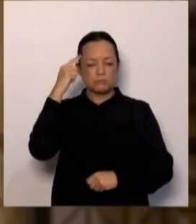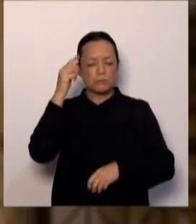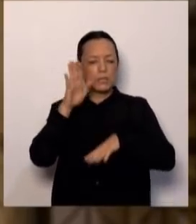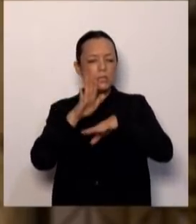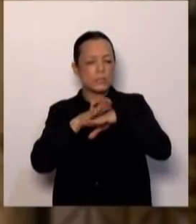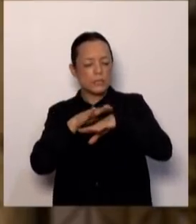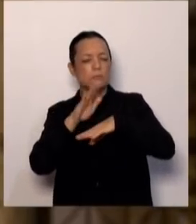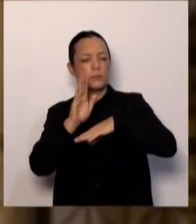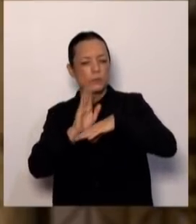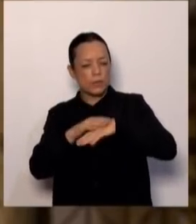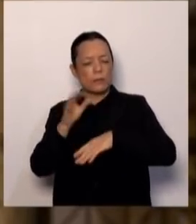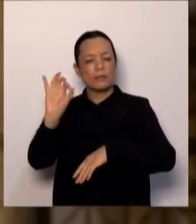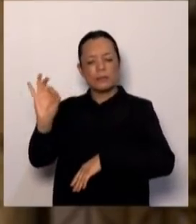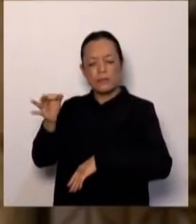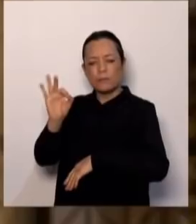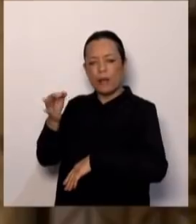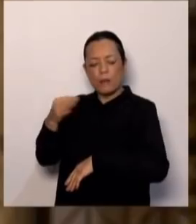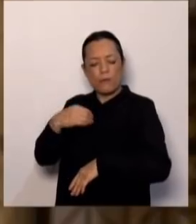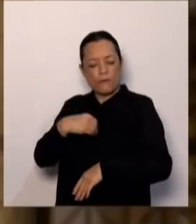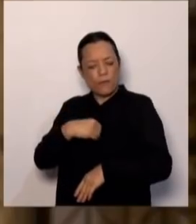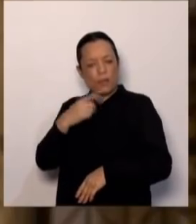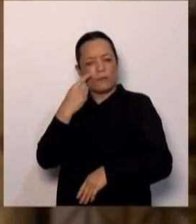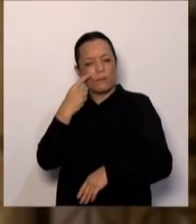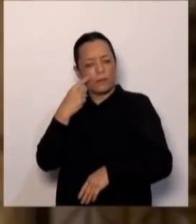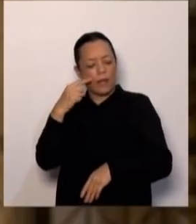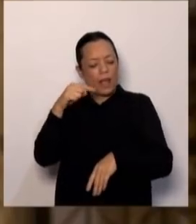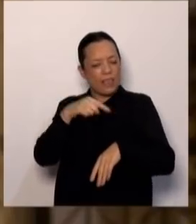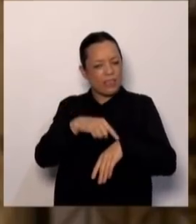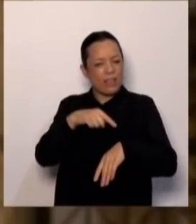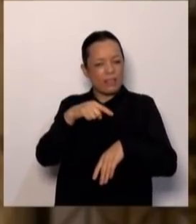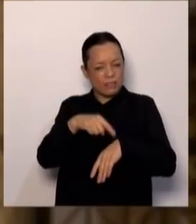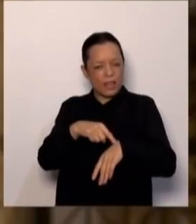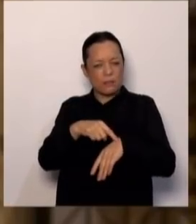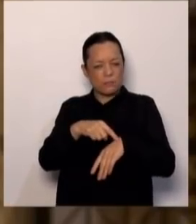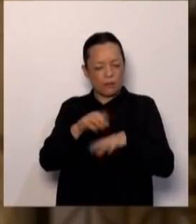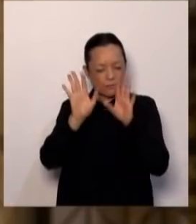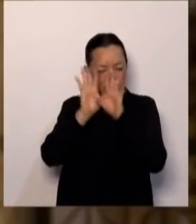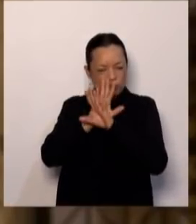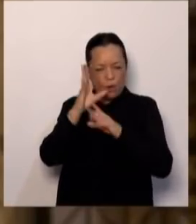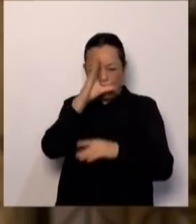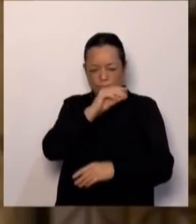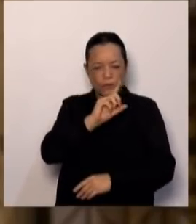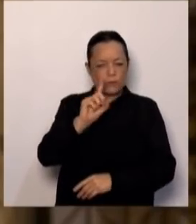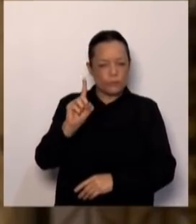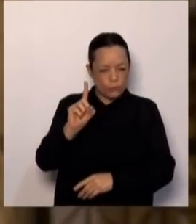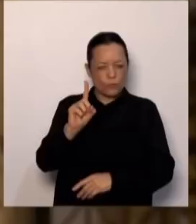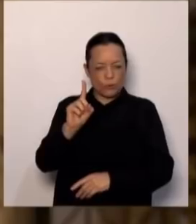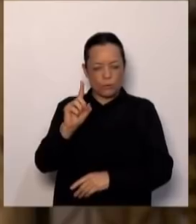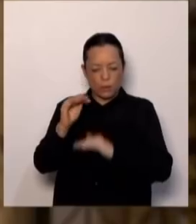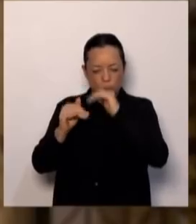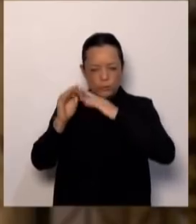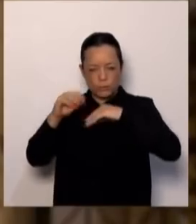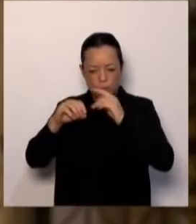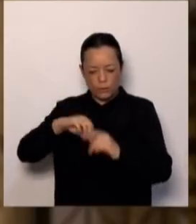responsable sepamos vivir la fe en el orden temporal, sin confusión ni olvido, para la reconstrucción de